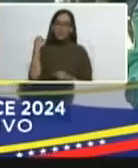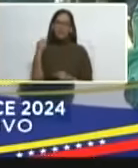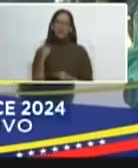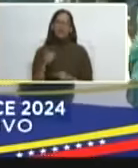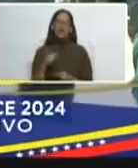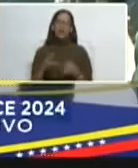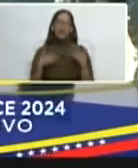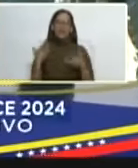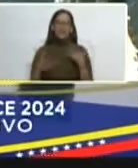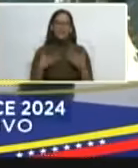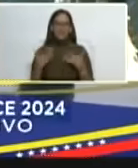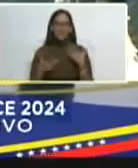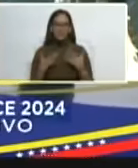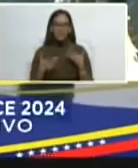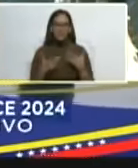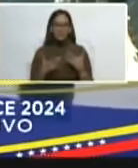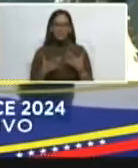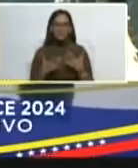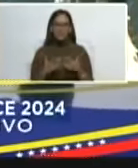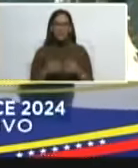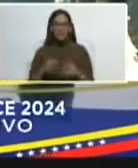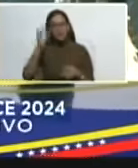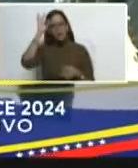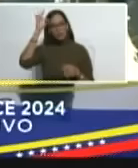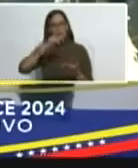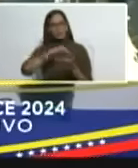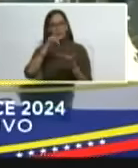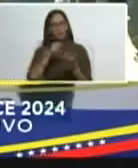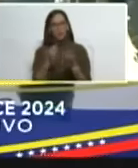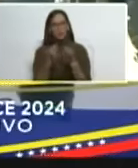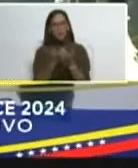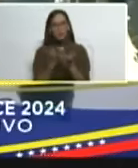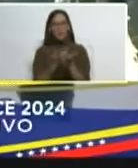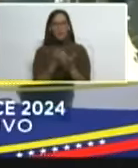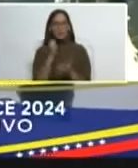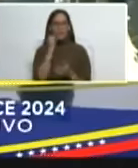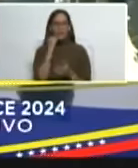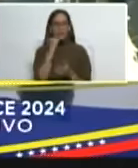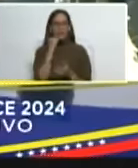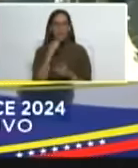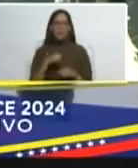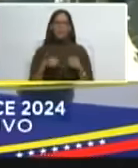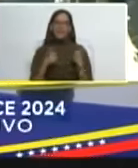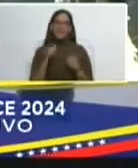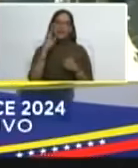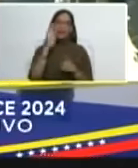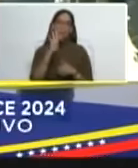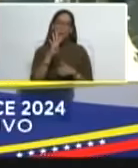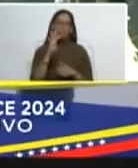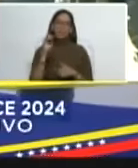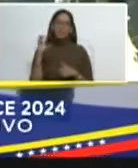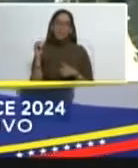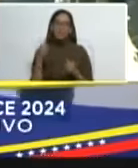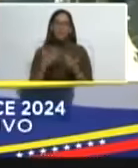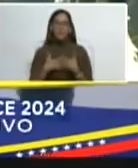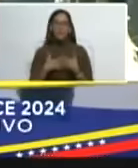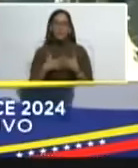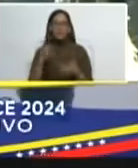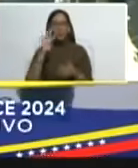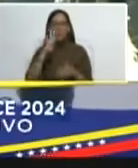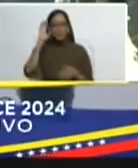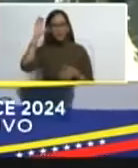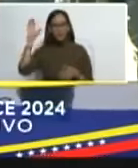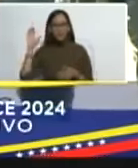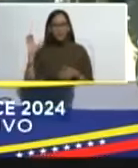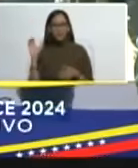extraordinaria actividad en el capítulo del Consejo Nacional de Economía, allí en Valencia, más de 400 empresarios de cuatro estados